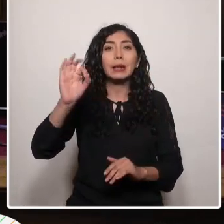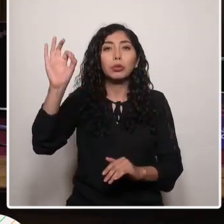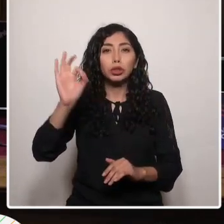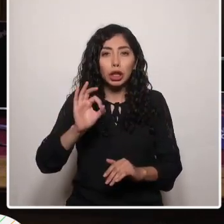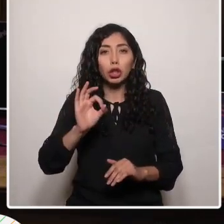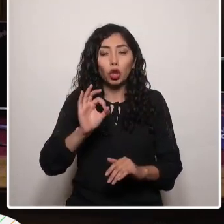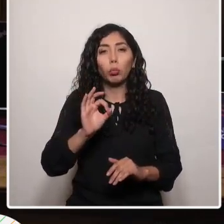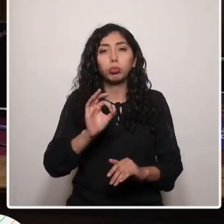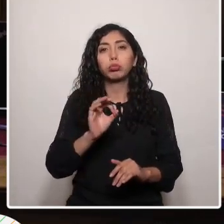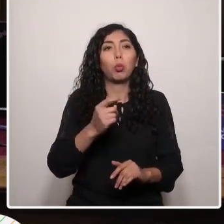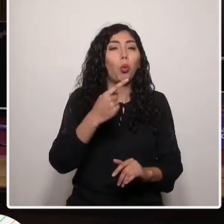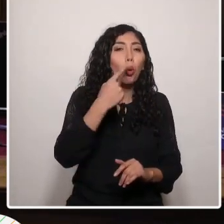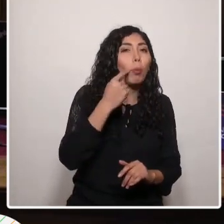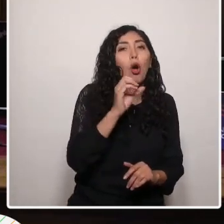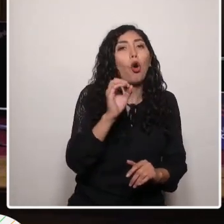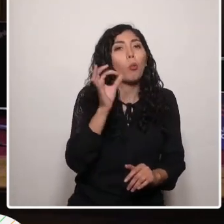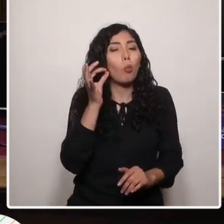género.